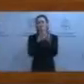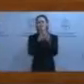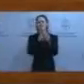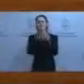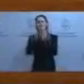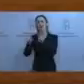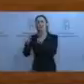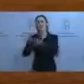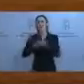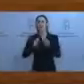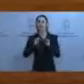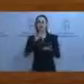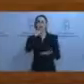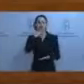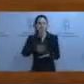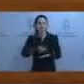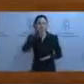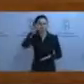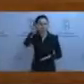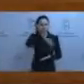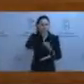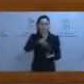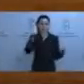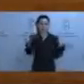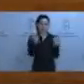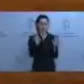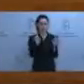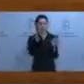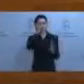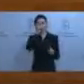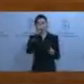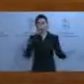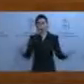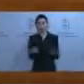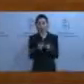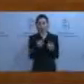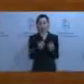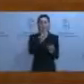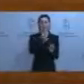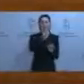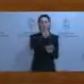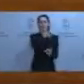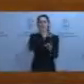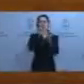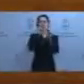aburrir, sino que a modo de resumen recordaré los antecedentes, así en términos generales.